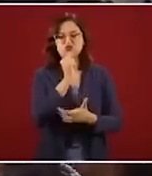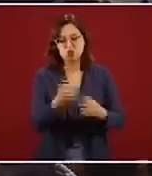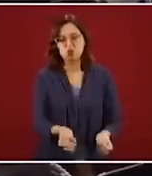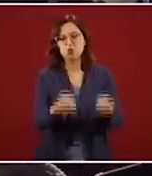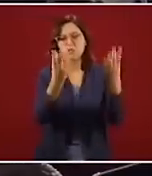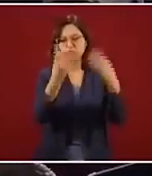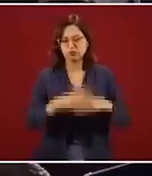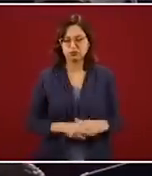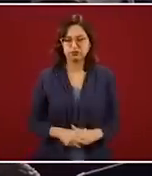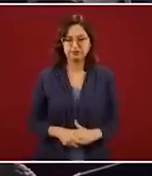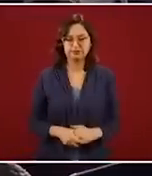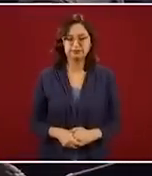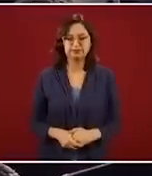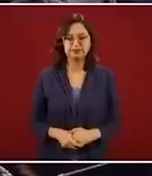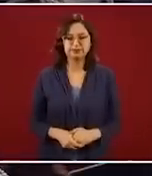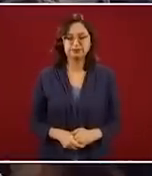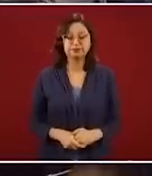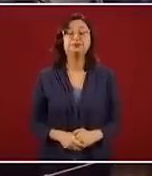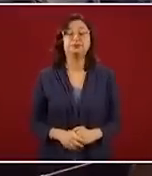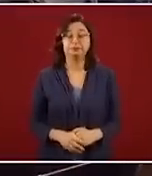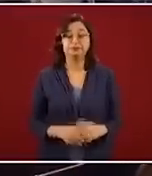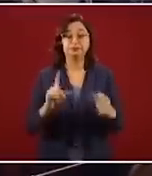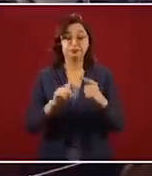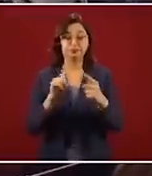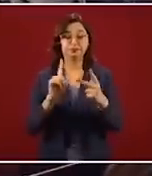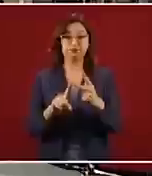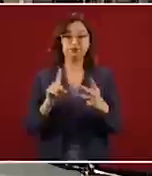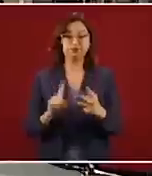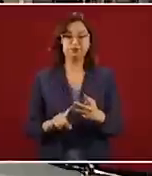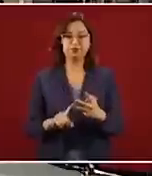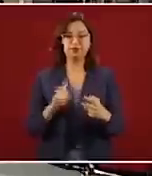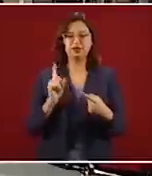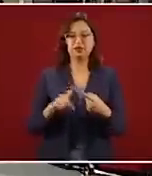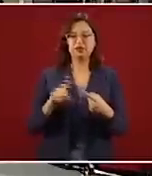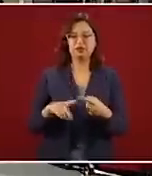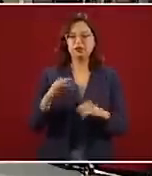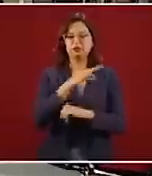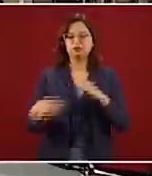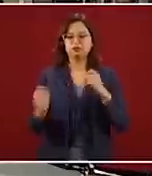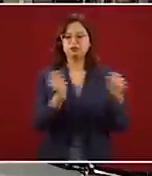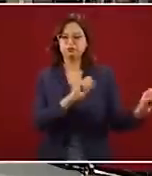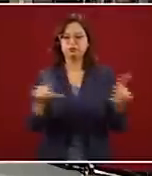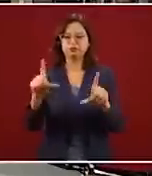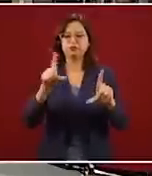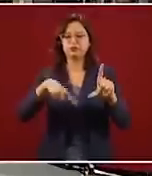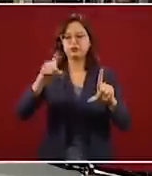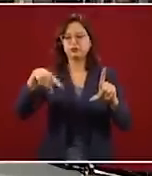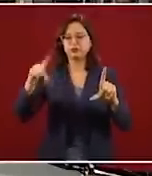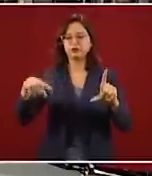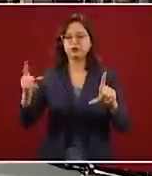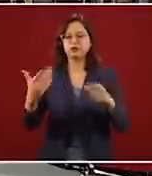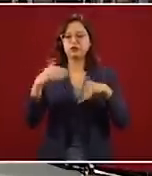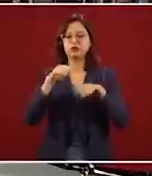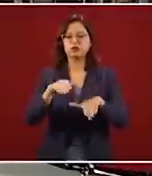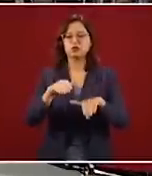Gracias. Sí, vamos por partes. Si me pudieran presentar, de la última diapositiva tengo una tablita sobre la capacidad